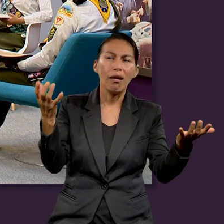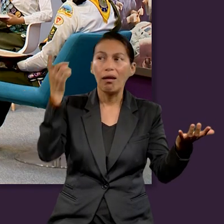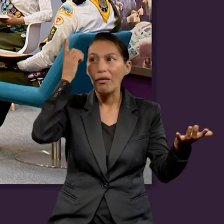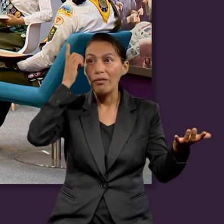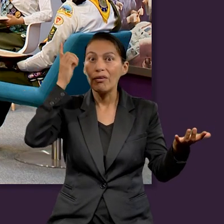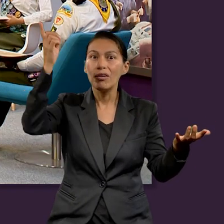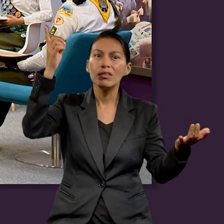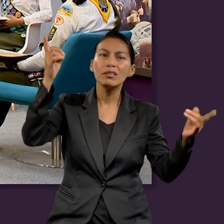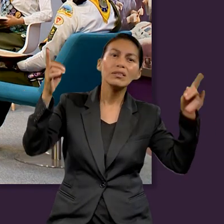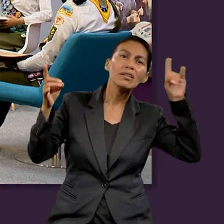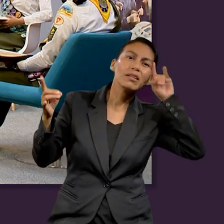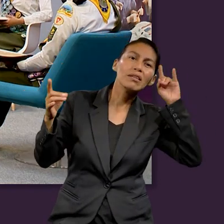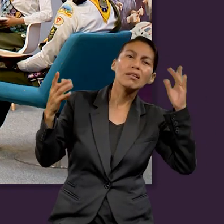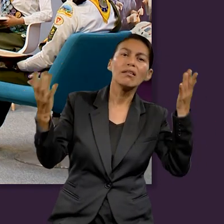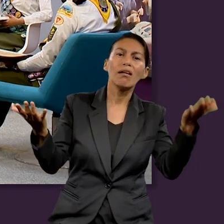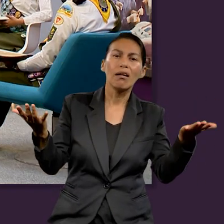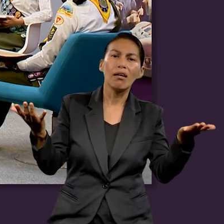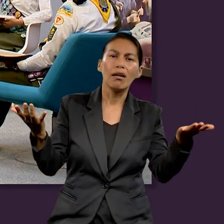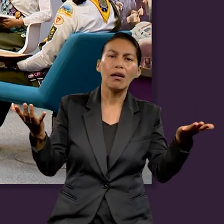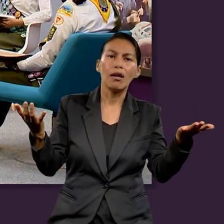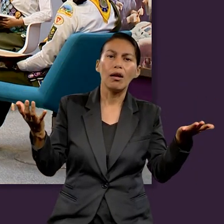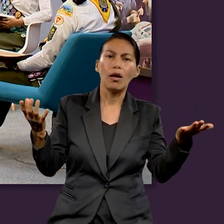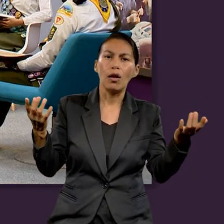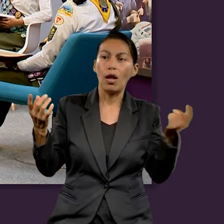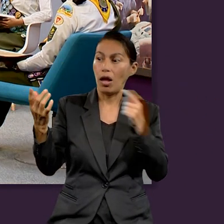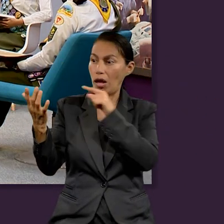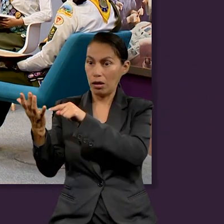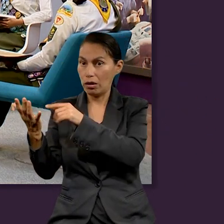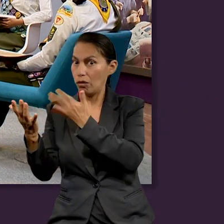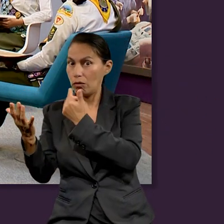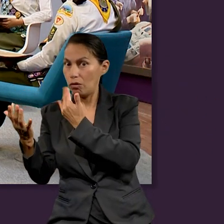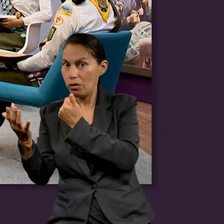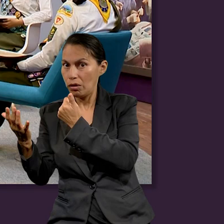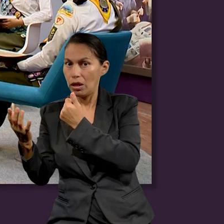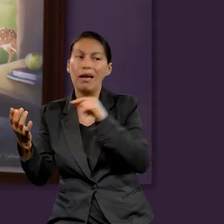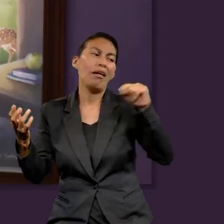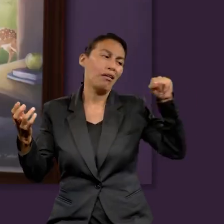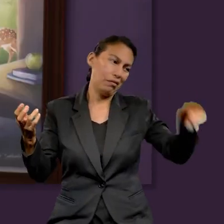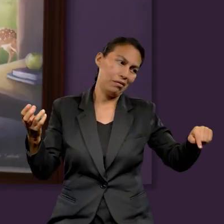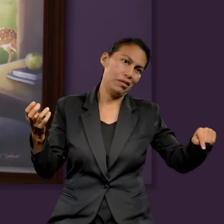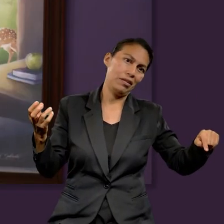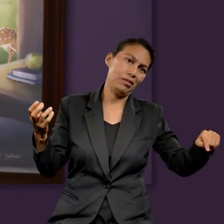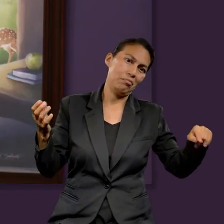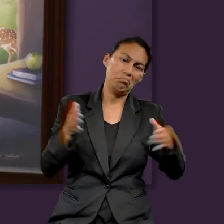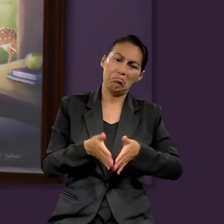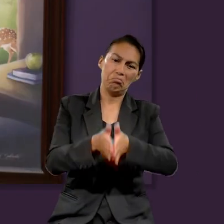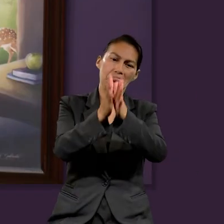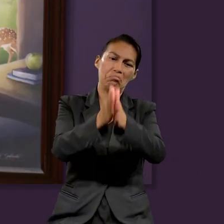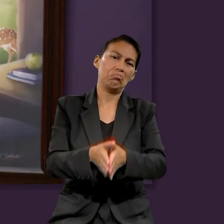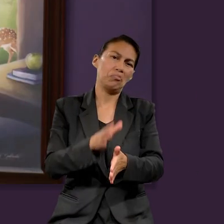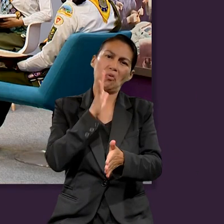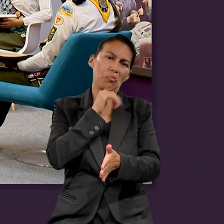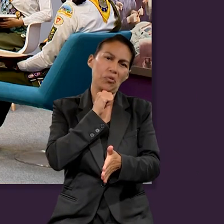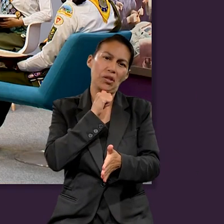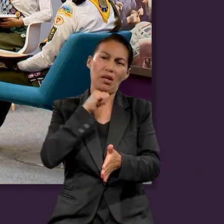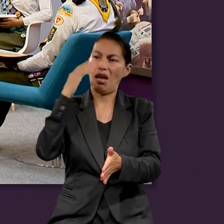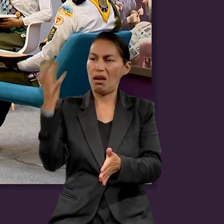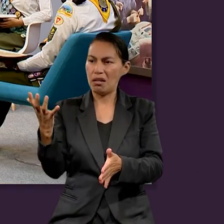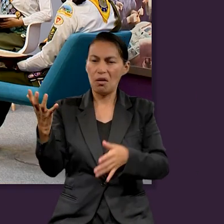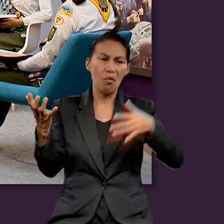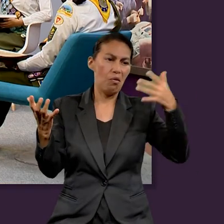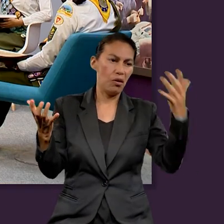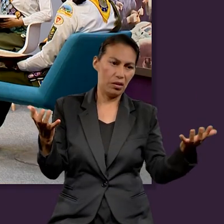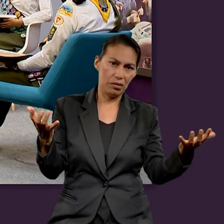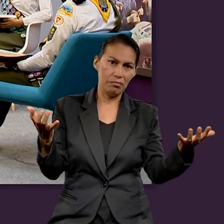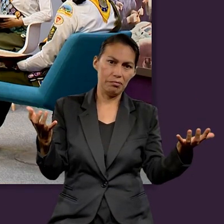porque si no estamos de un bando estamos del otro acaso hay hay una línea en el medio podemos